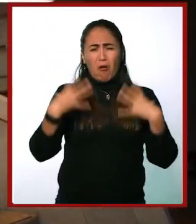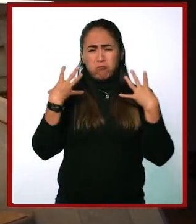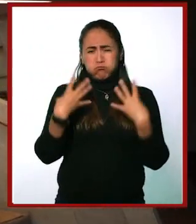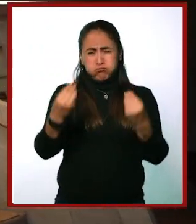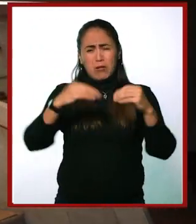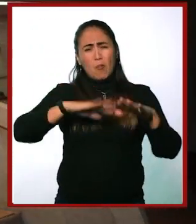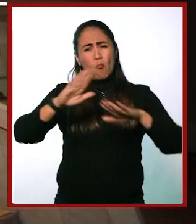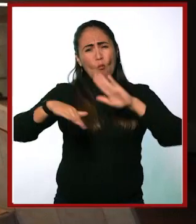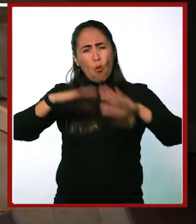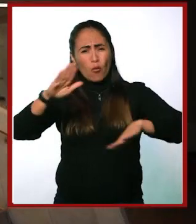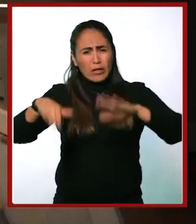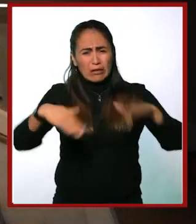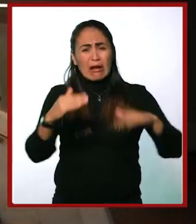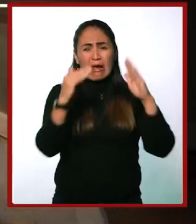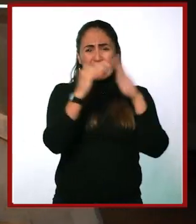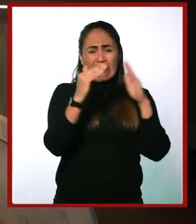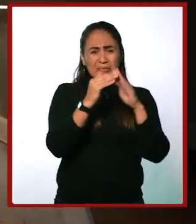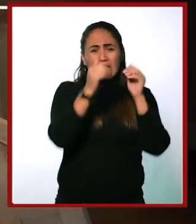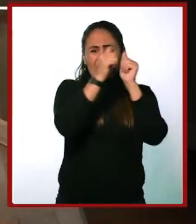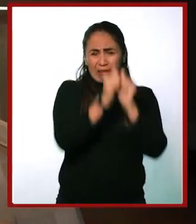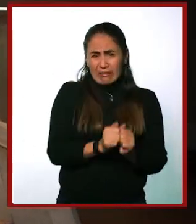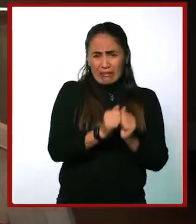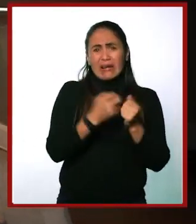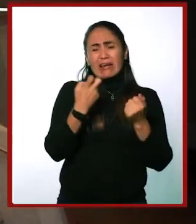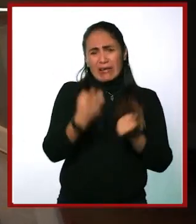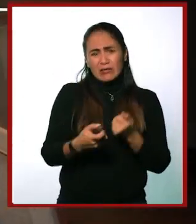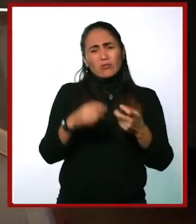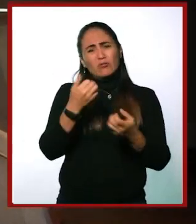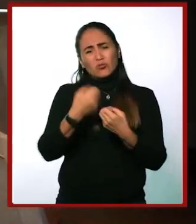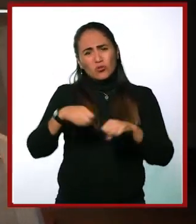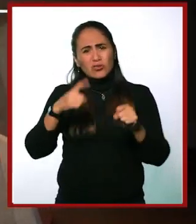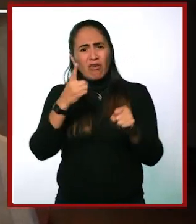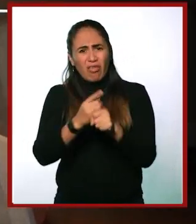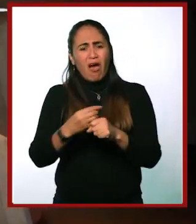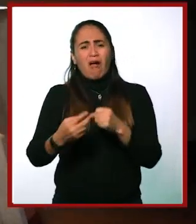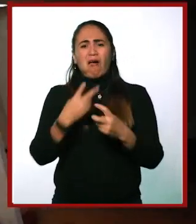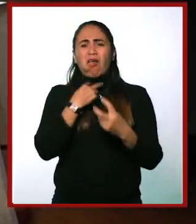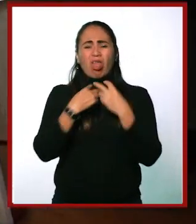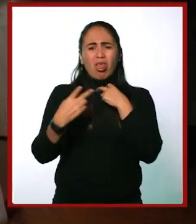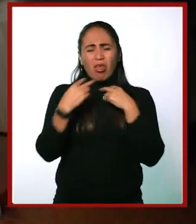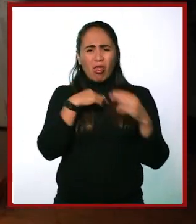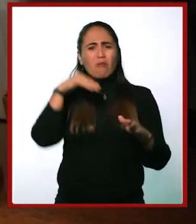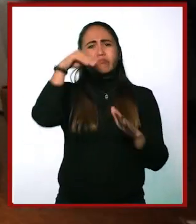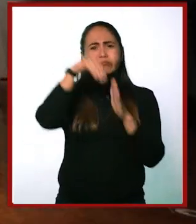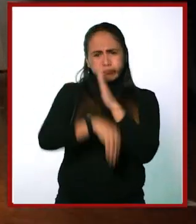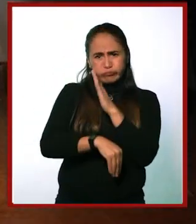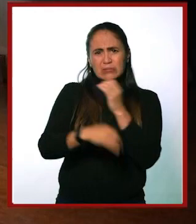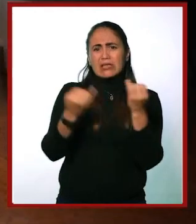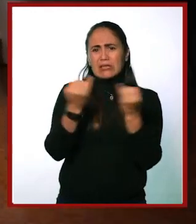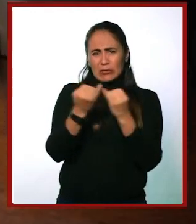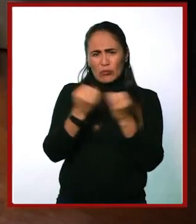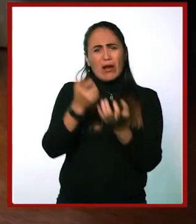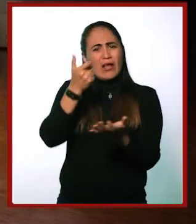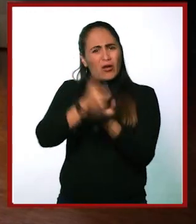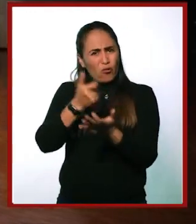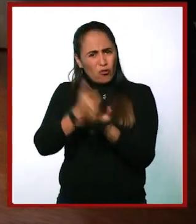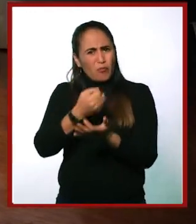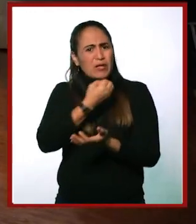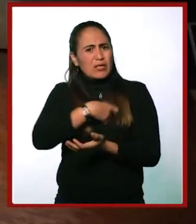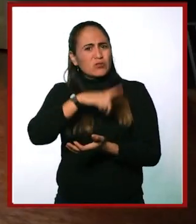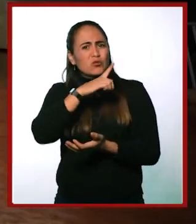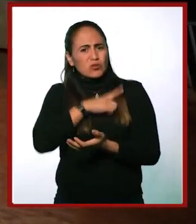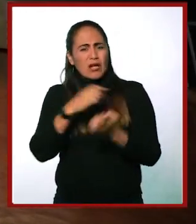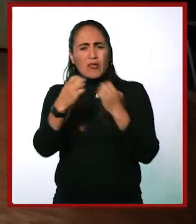El confinamiento de la mitad del mundo ha generado caos en los mercados y las sociedades, teniendo múltiples consecuencias sanitarias,